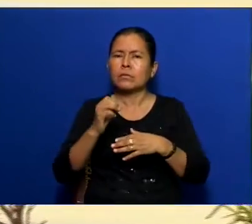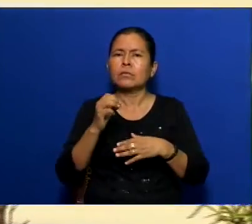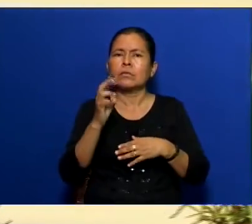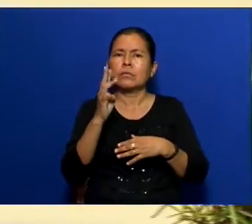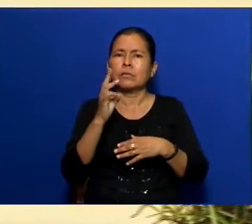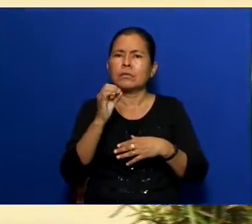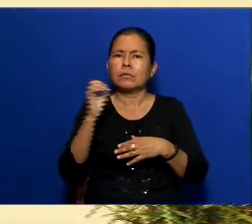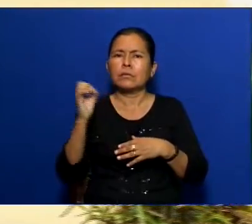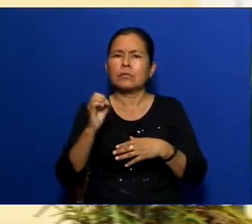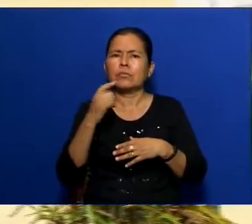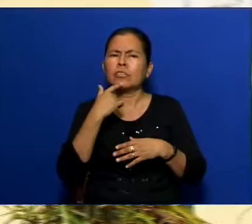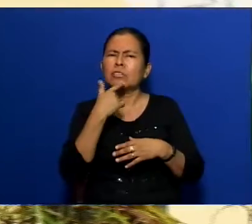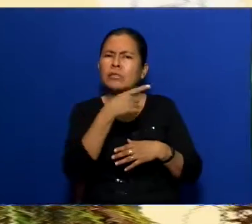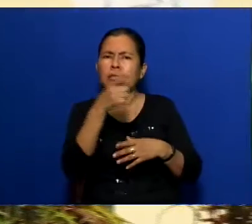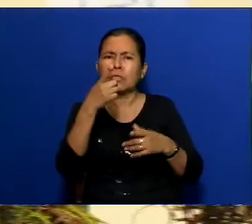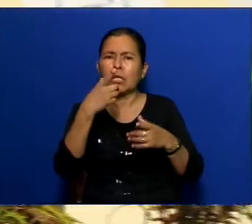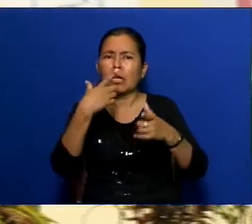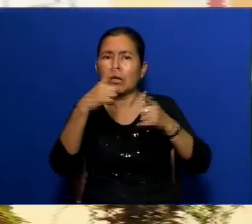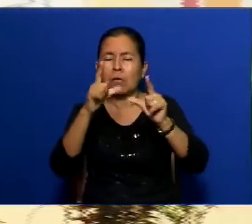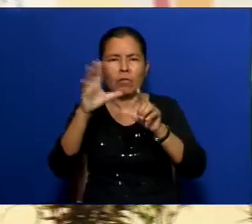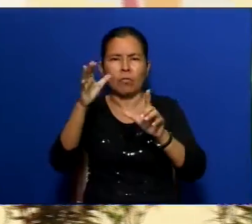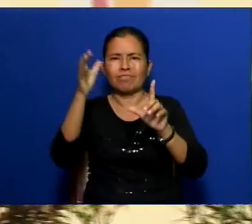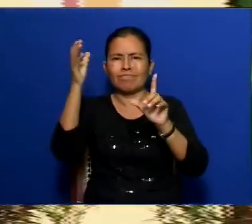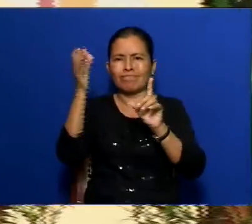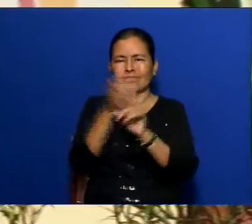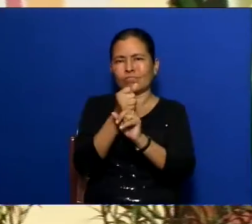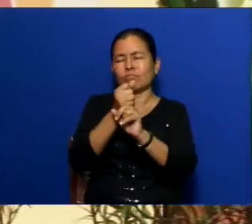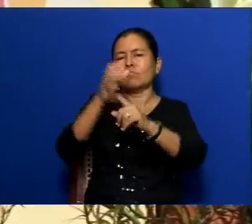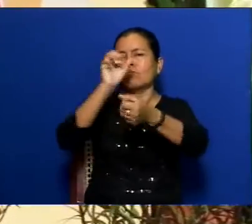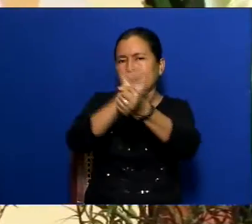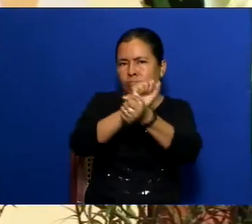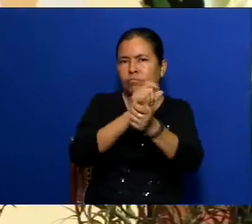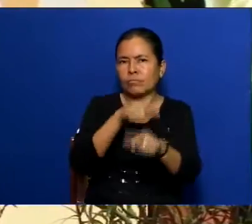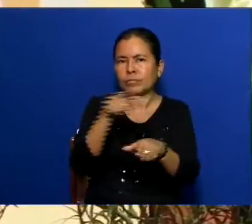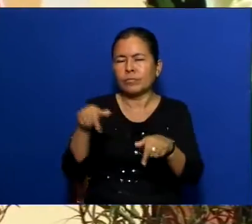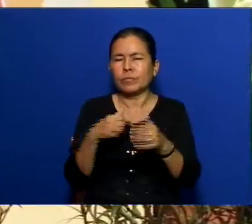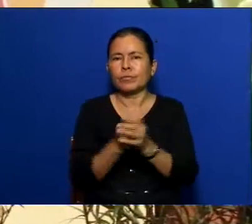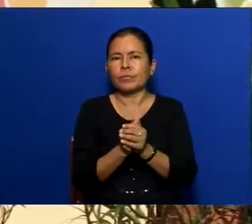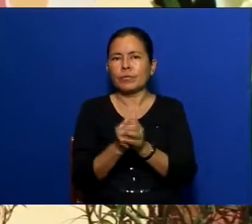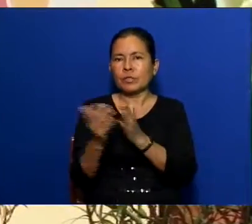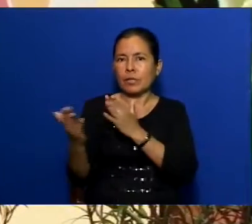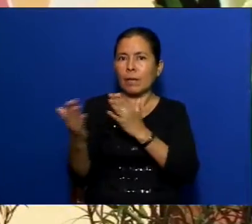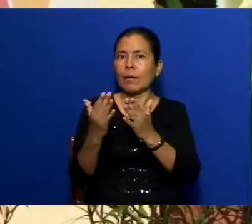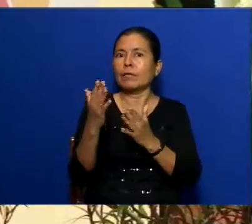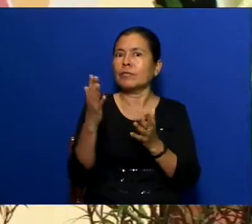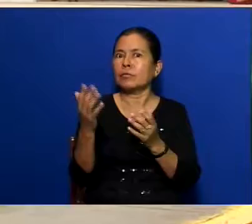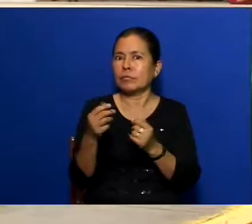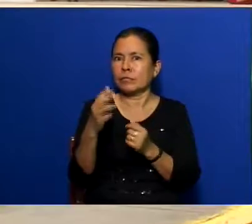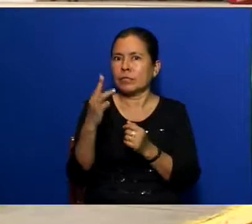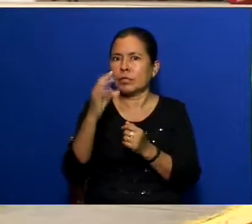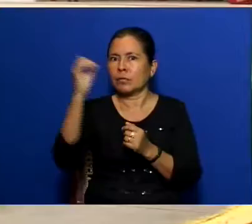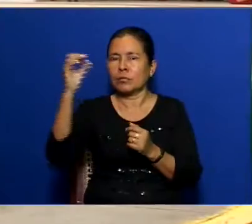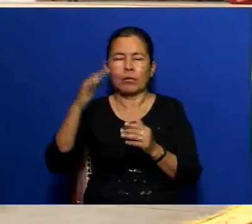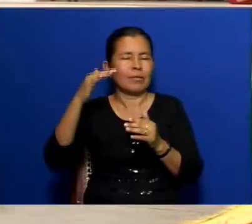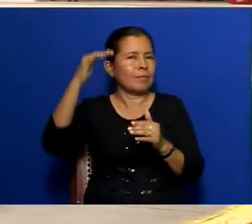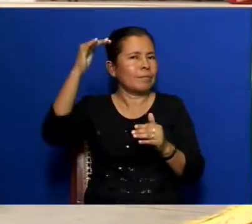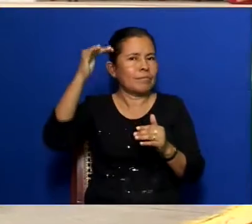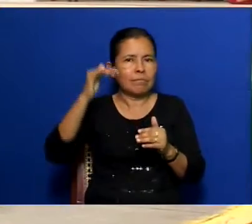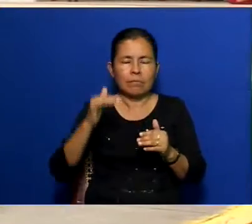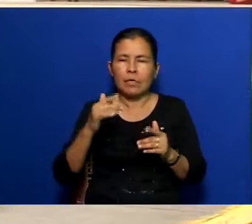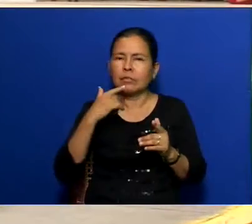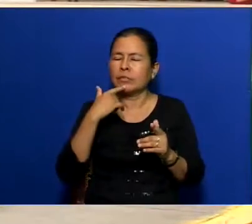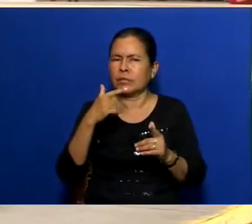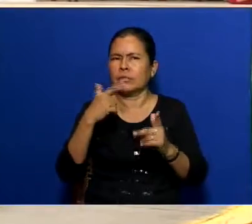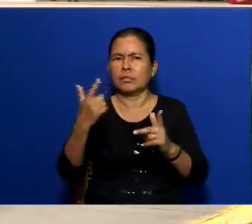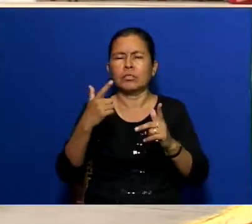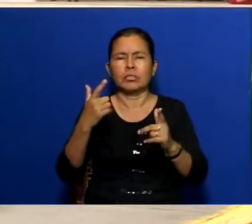podemos ofrecer elementos de prueba. ¿Casi el 50% disminuyó? Más, un poquito más, un poquito más. Nosotros